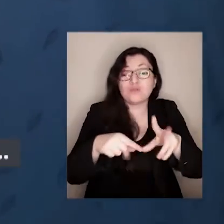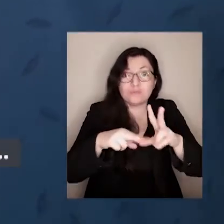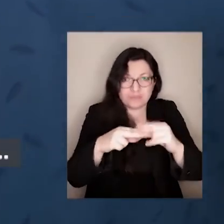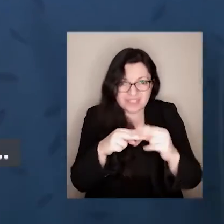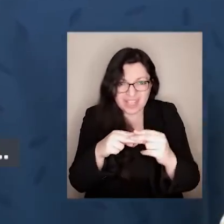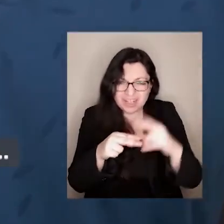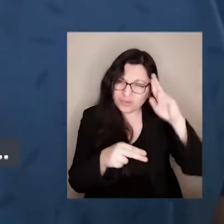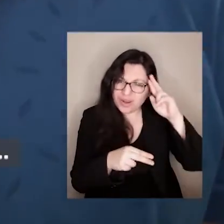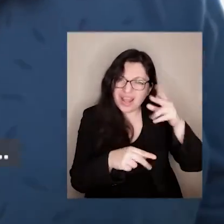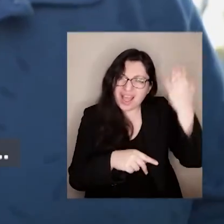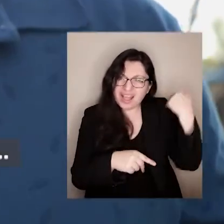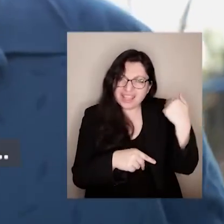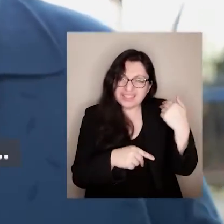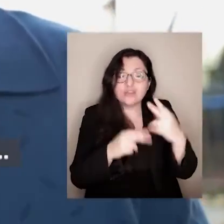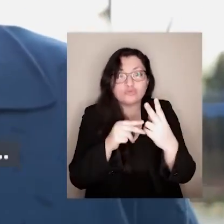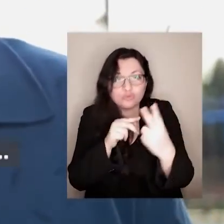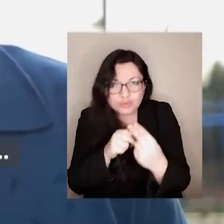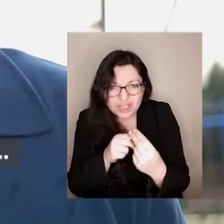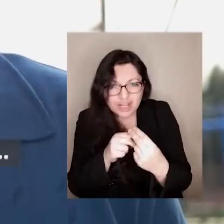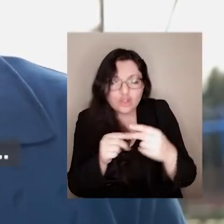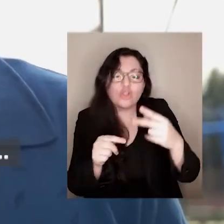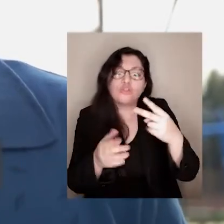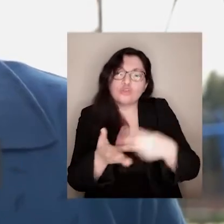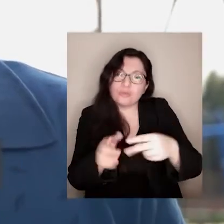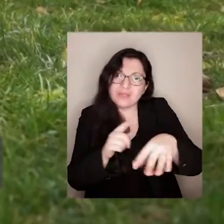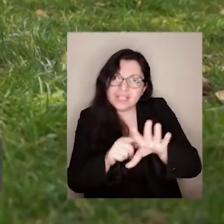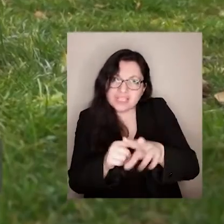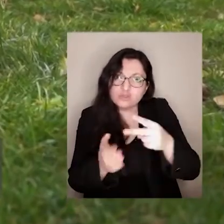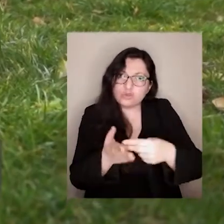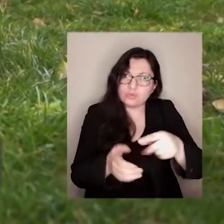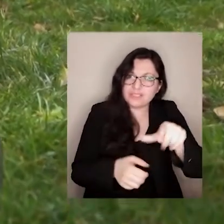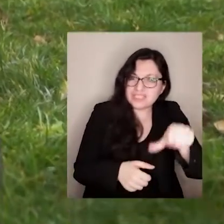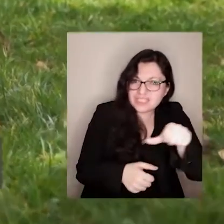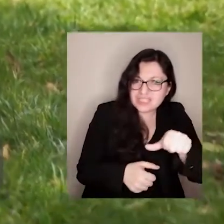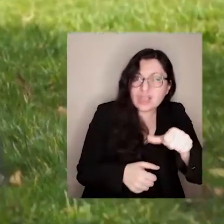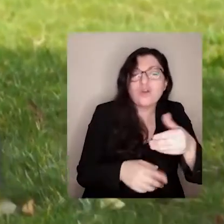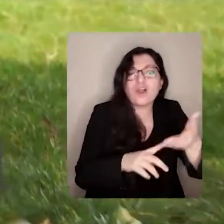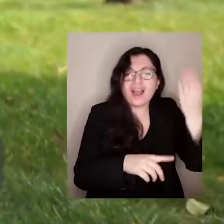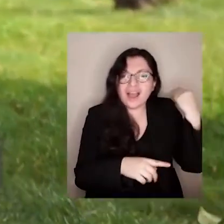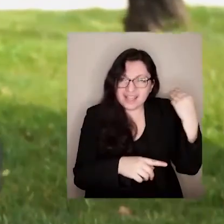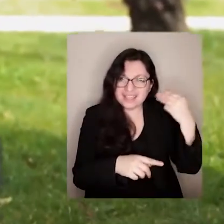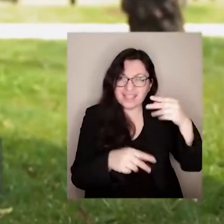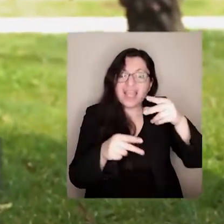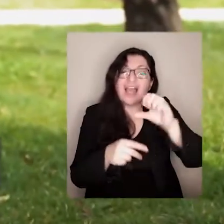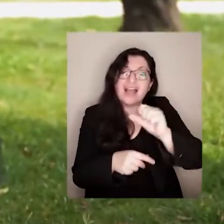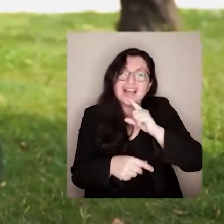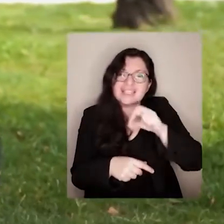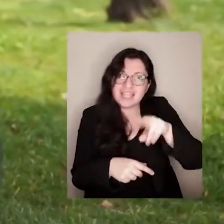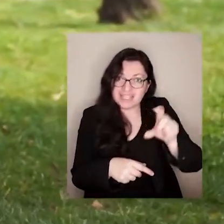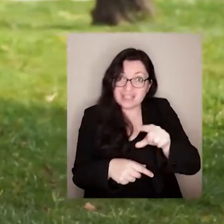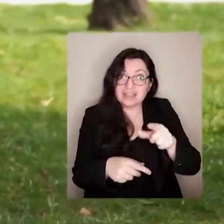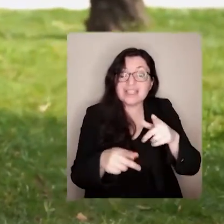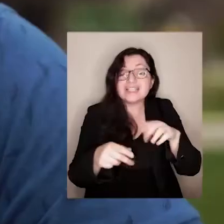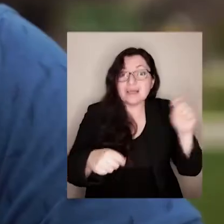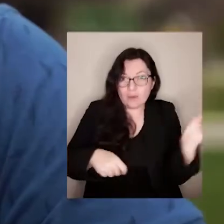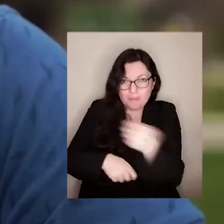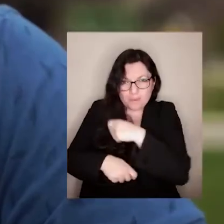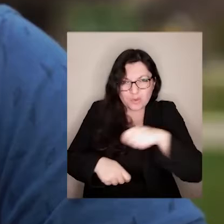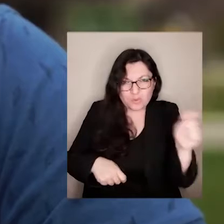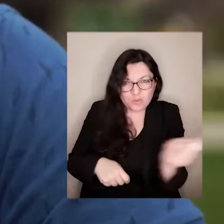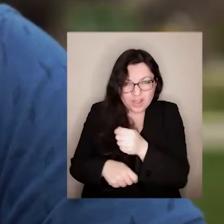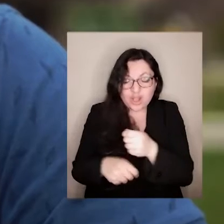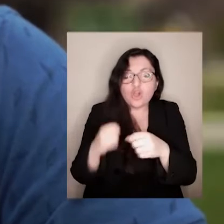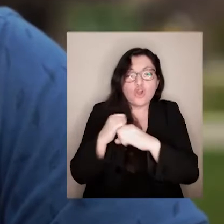del 2015, del 2016 o la final de Atenas del 2004 cuando había que levantar match points contra los alemanes? Este